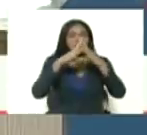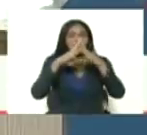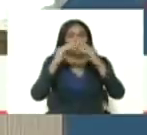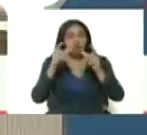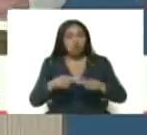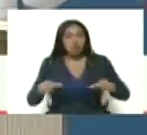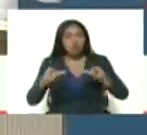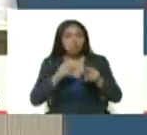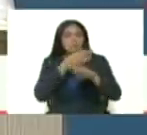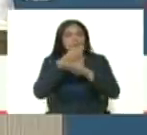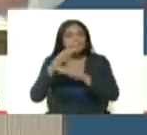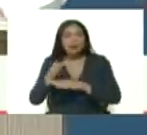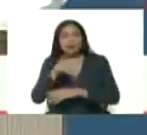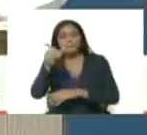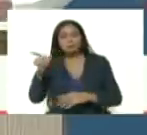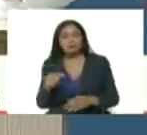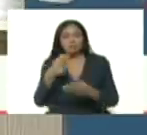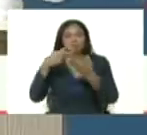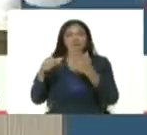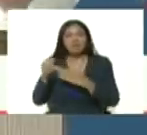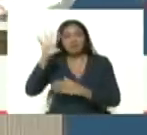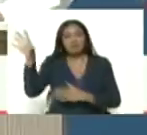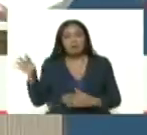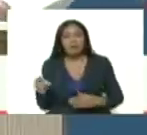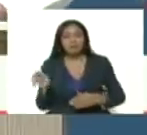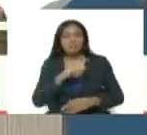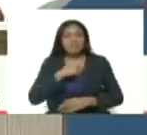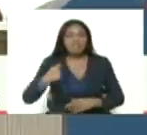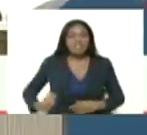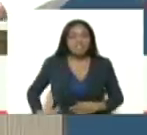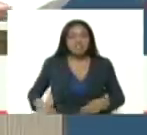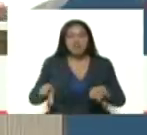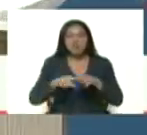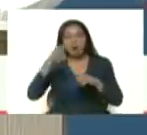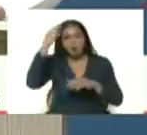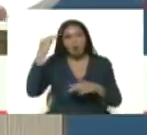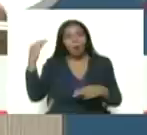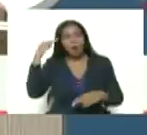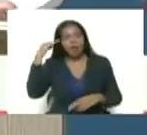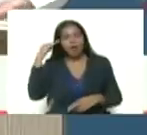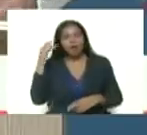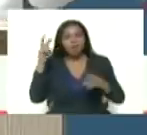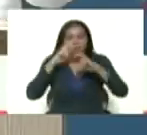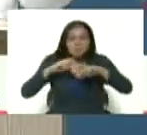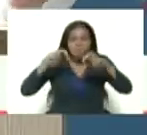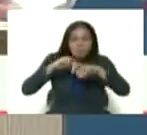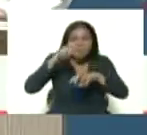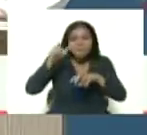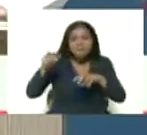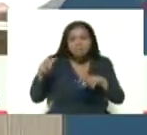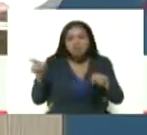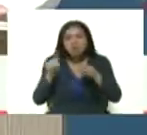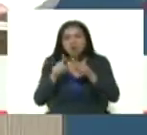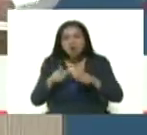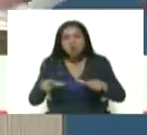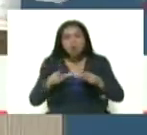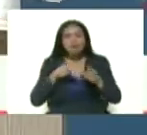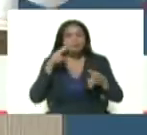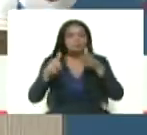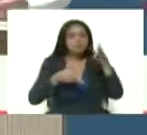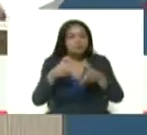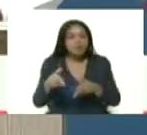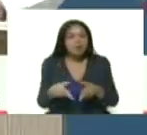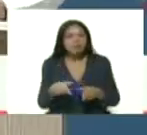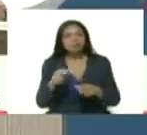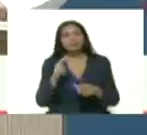estas personas. En otros países, como la misma China o como en Corea, digamos, hay pesquisas de pacientes en las estaciones de trenes, estaciones de